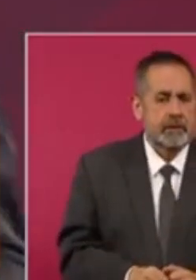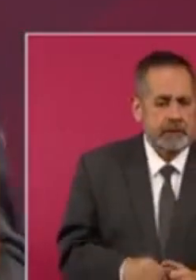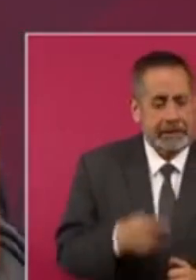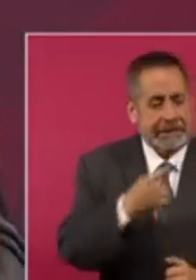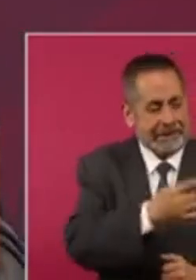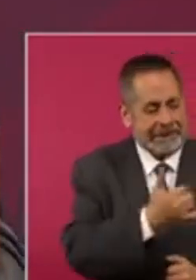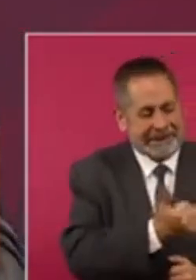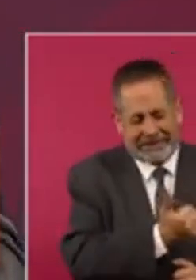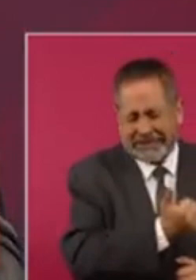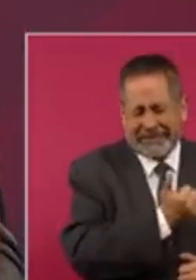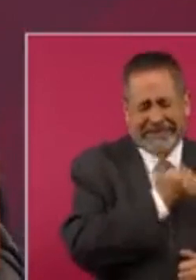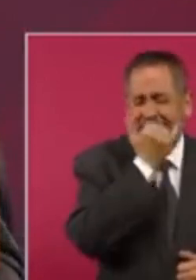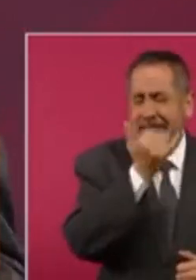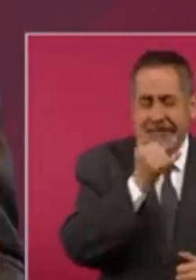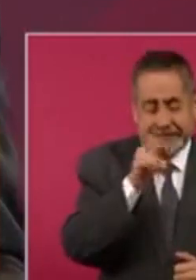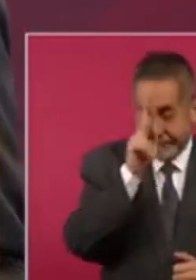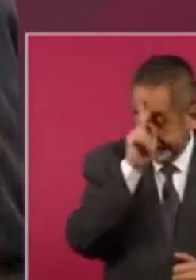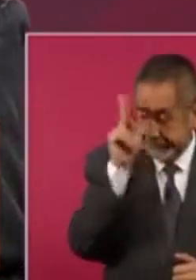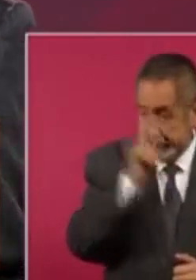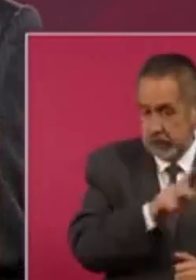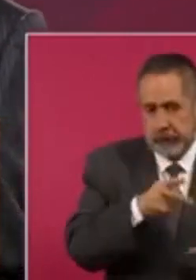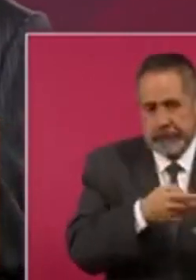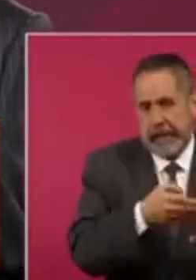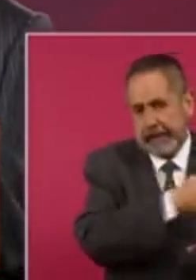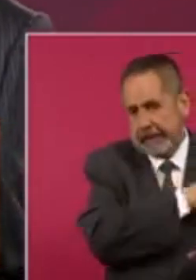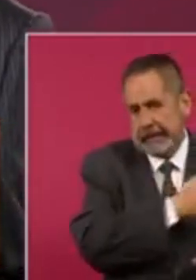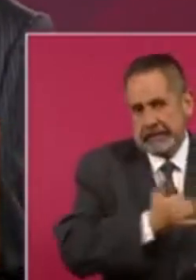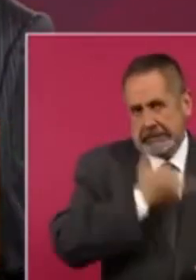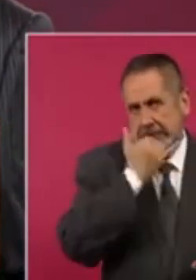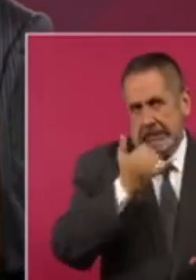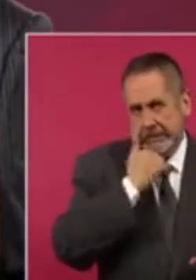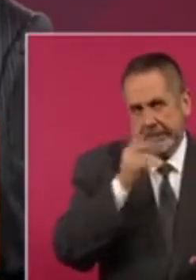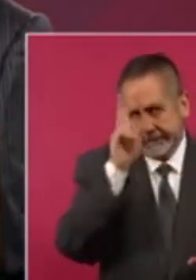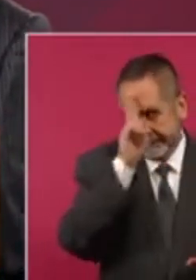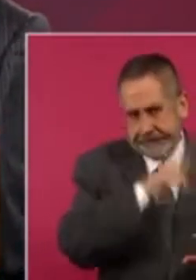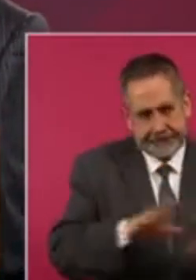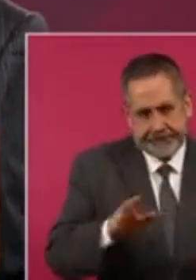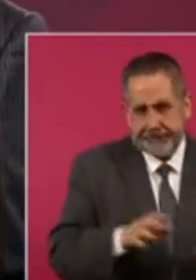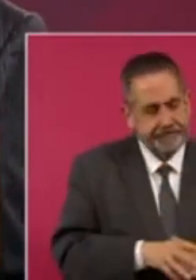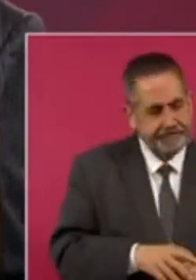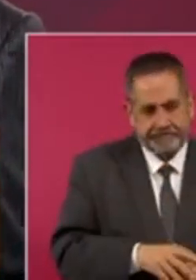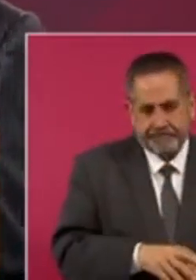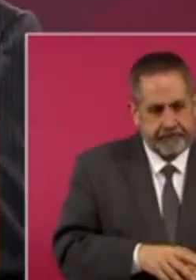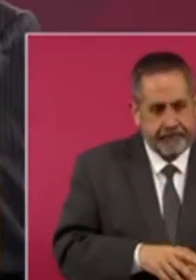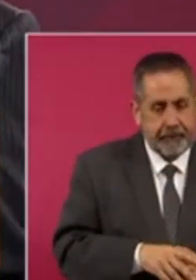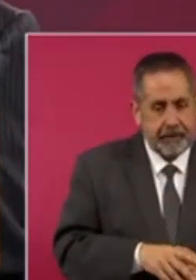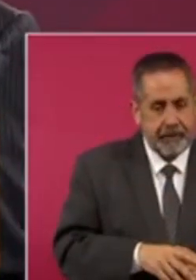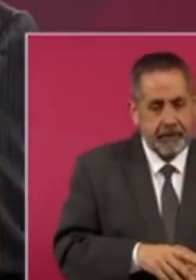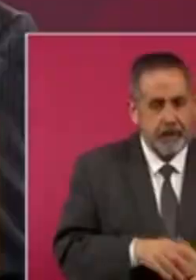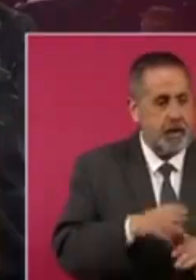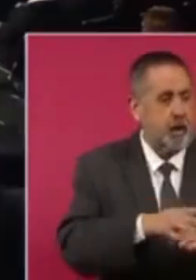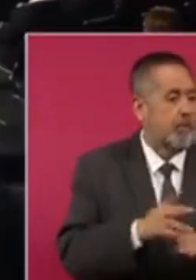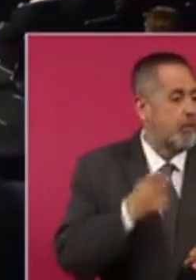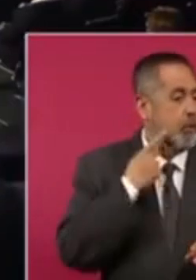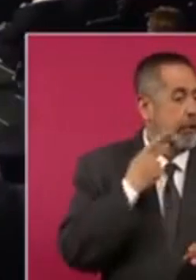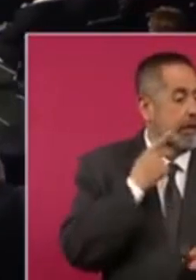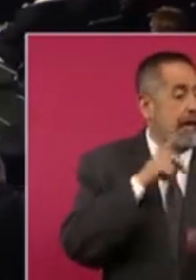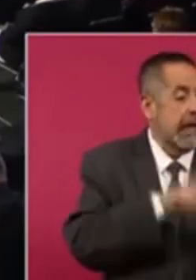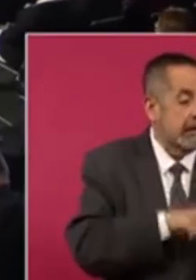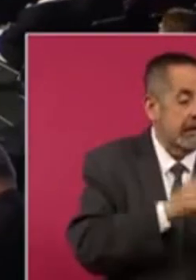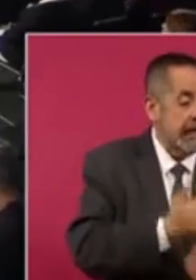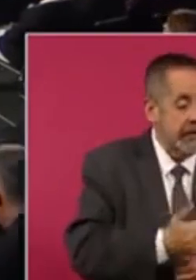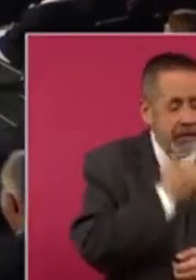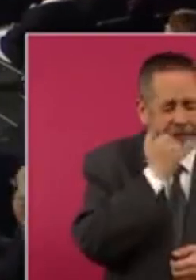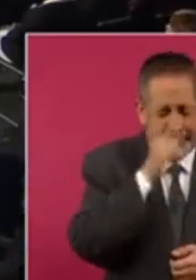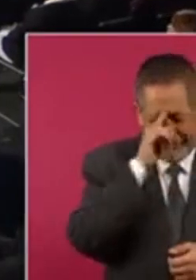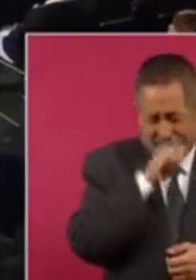una de las instituciones modelo a nivel internacional cuando era un ejemplo y también mire Hay que ser Francos